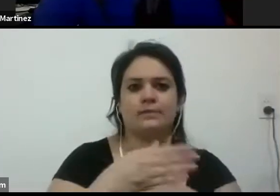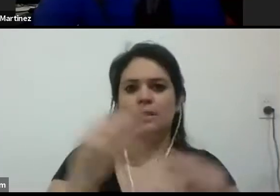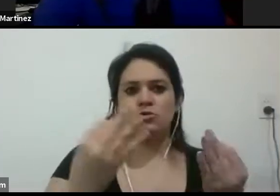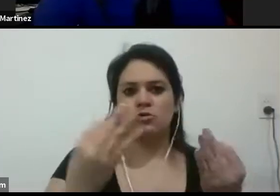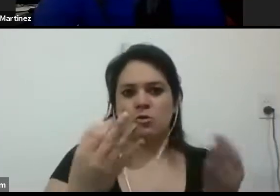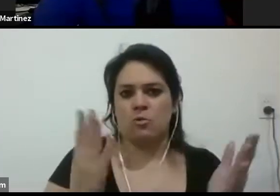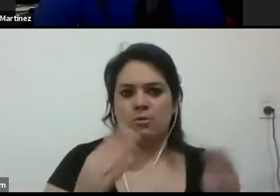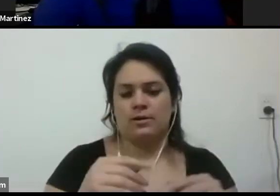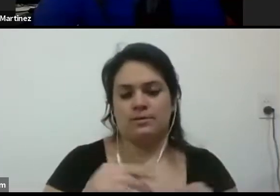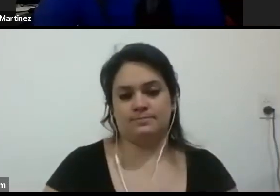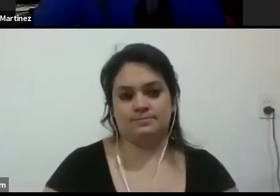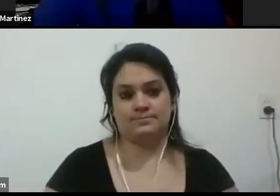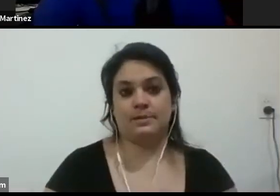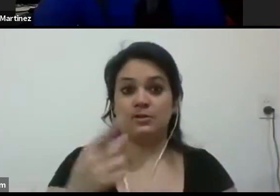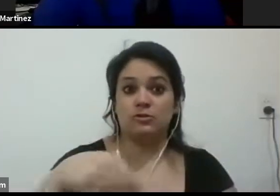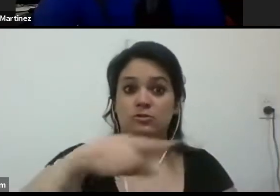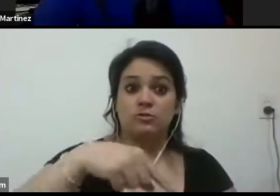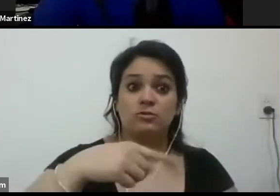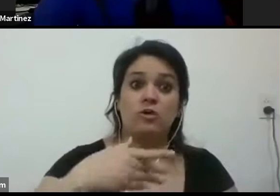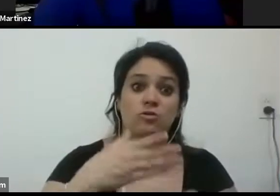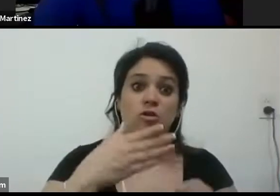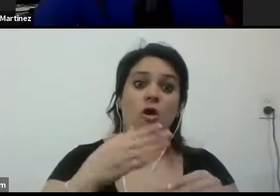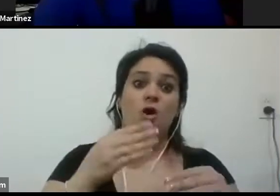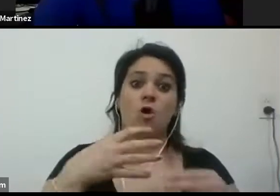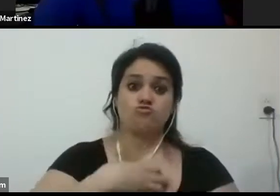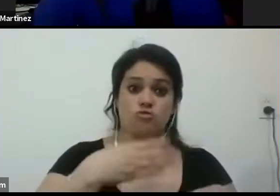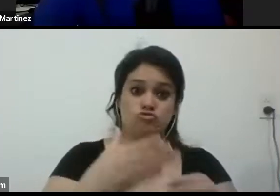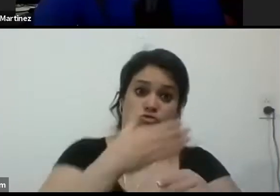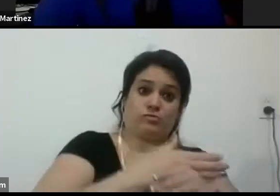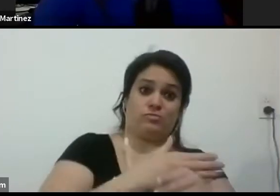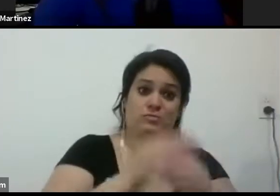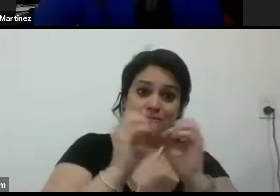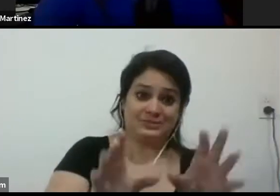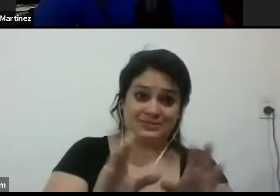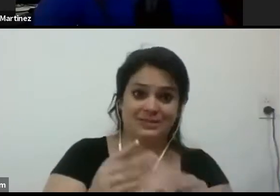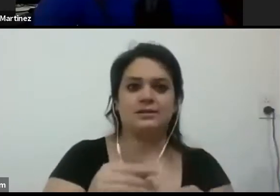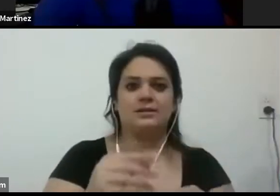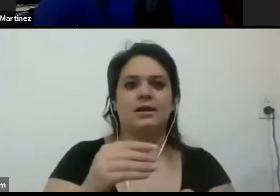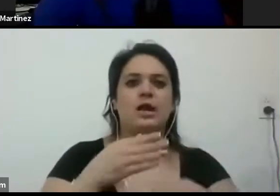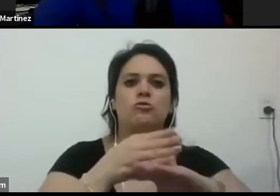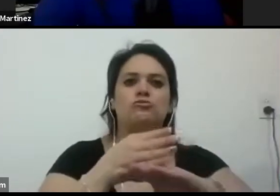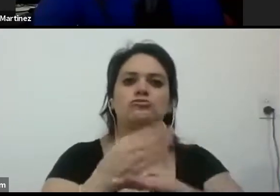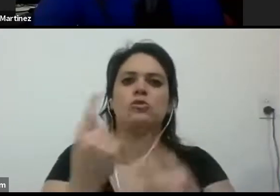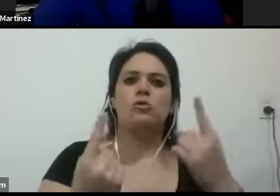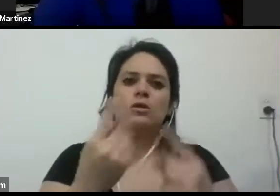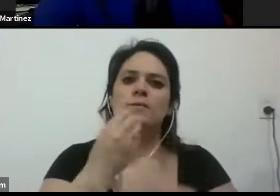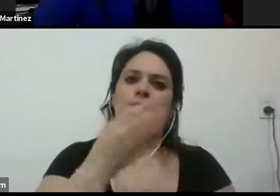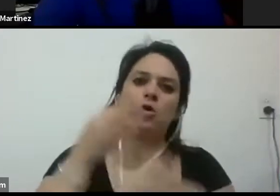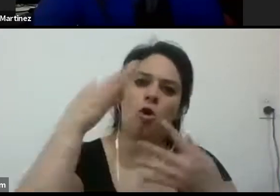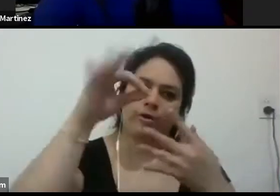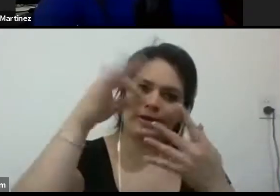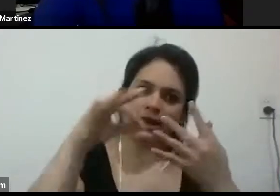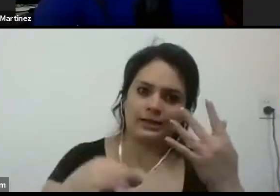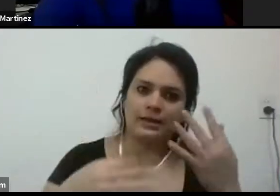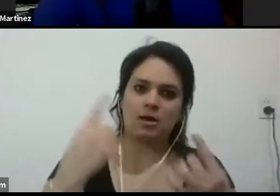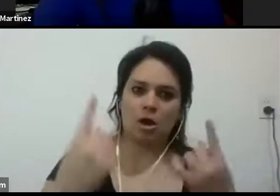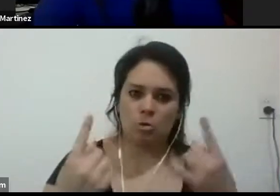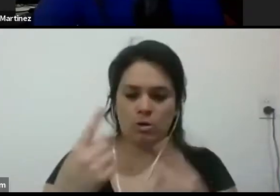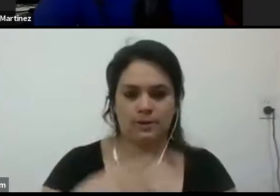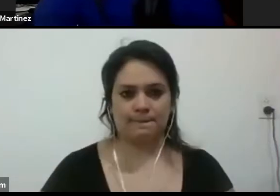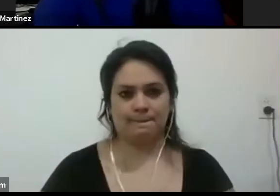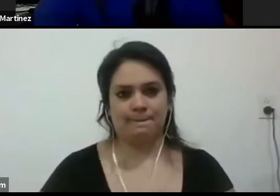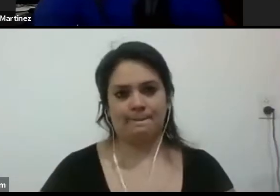de trabajar en cocina entonces nosotros en el curso introductorio le hablamos de las bondades de los cuchillos cuáles deben ser las características de los mismos y